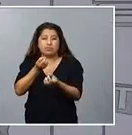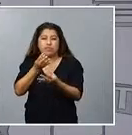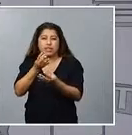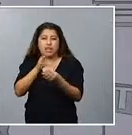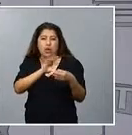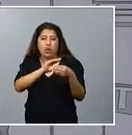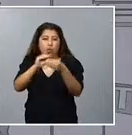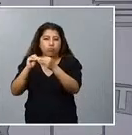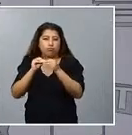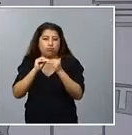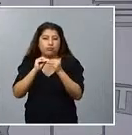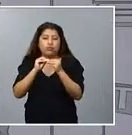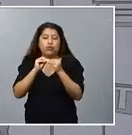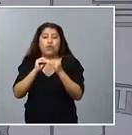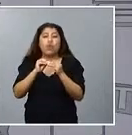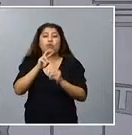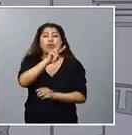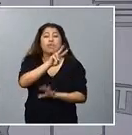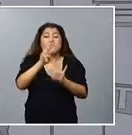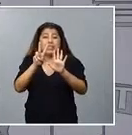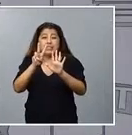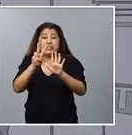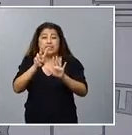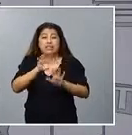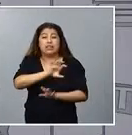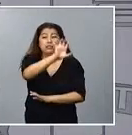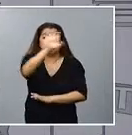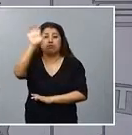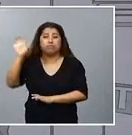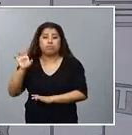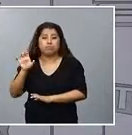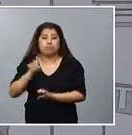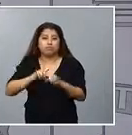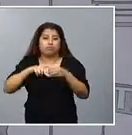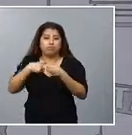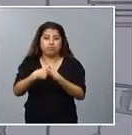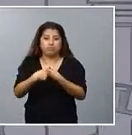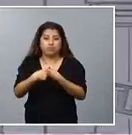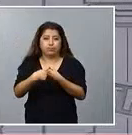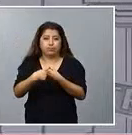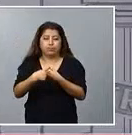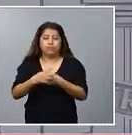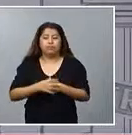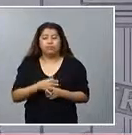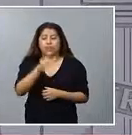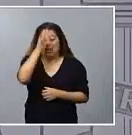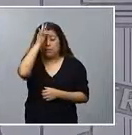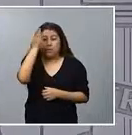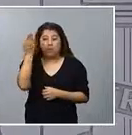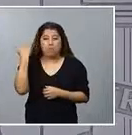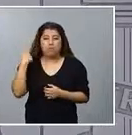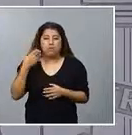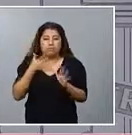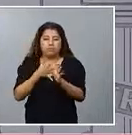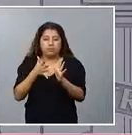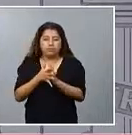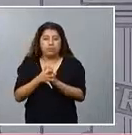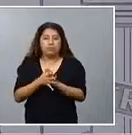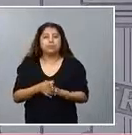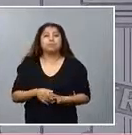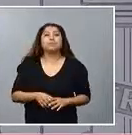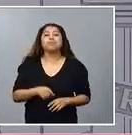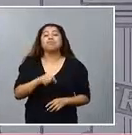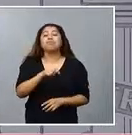pasado domingo los 27 Estados miembros junto con el resto de instituciones comunitarias. Una posición que quiero sintetizar en 4